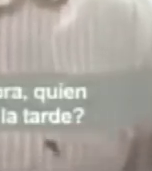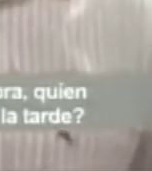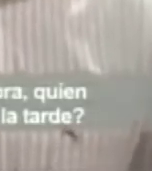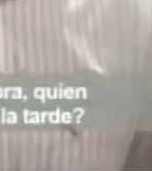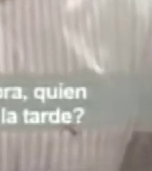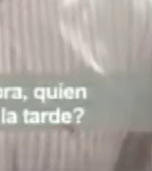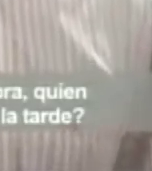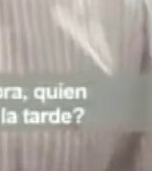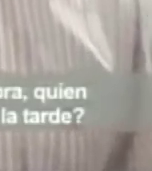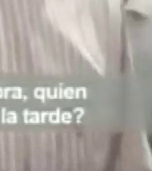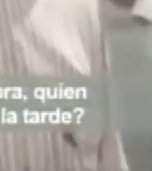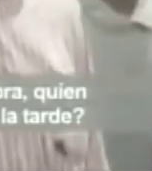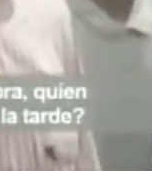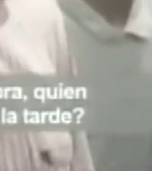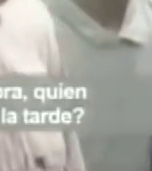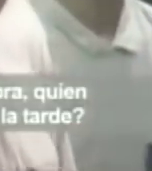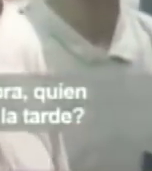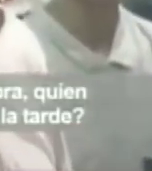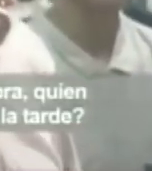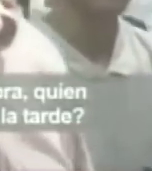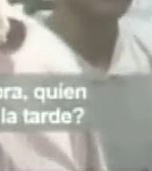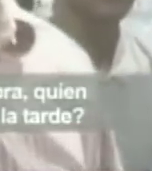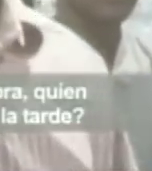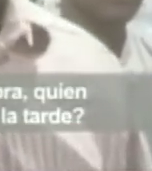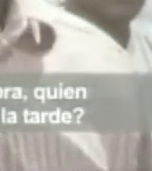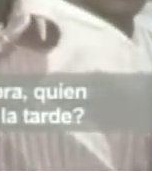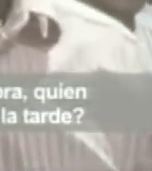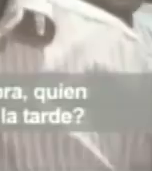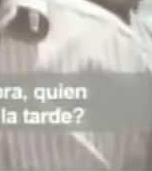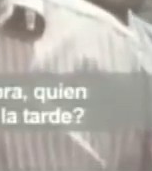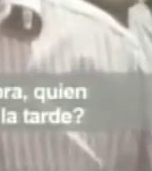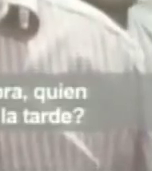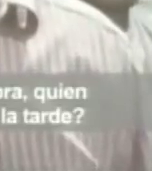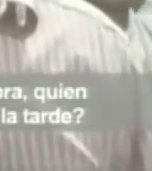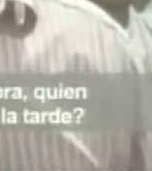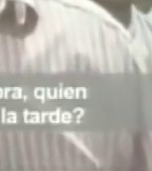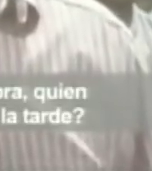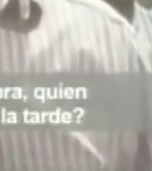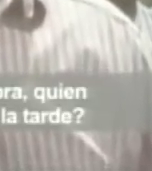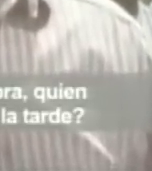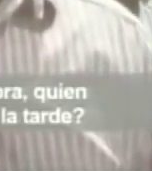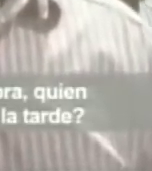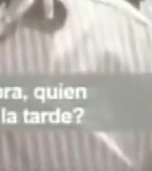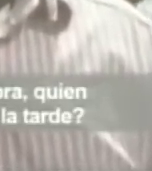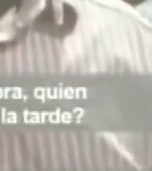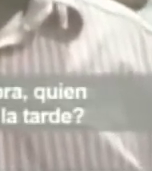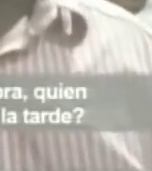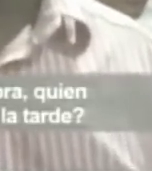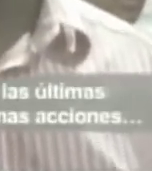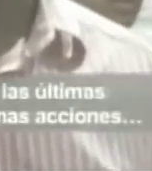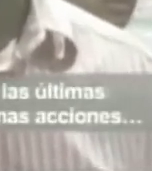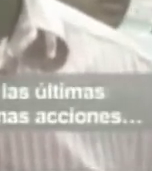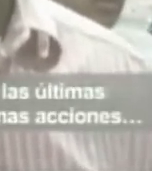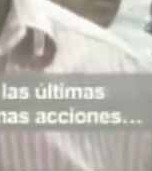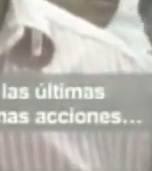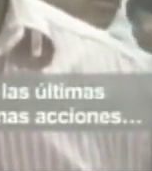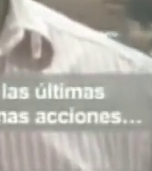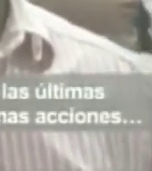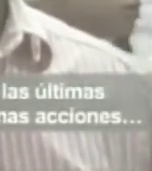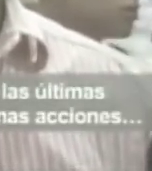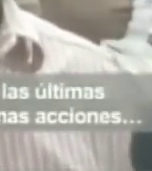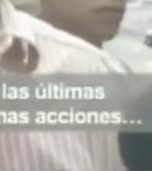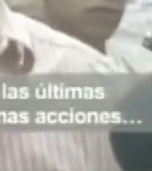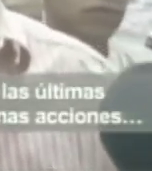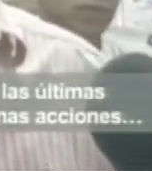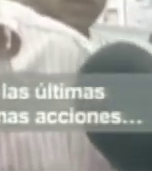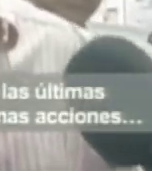por parte Fíjate una de los cosa, militares. ustedes hasta ahora, ¿quién les está dando respuesta ahorita en la tarde? No hemos recibido respuesta.